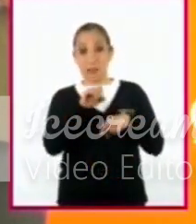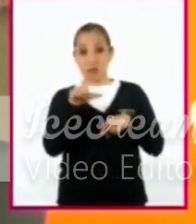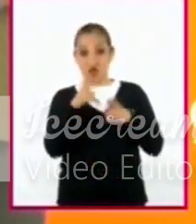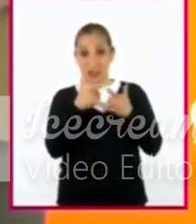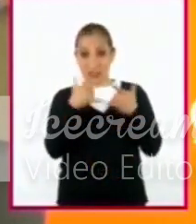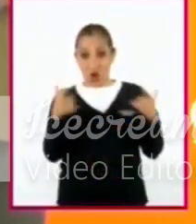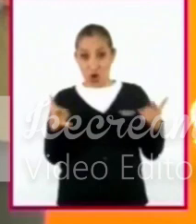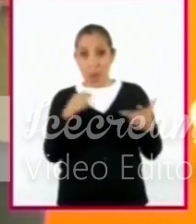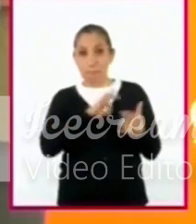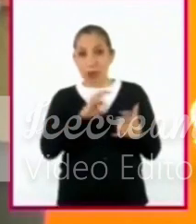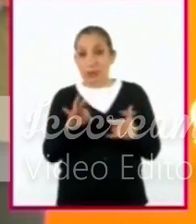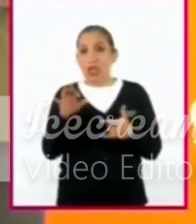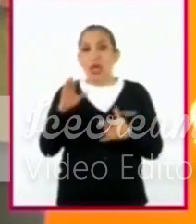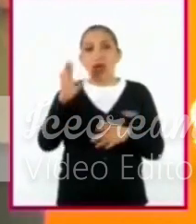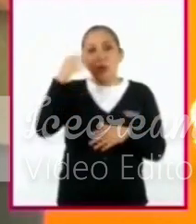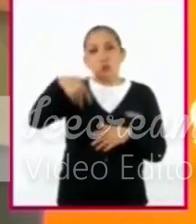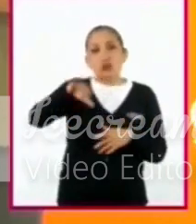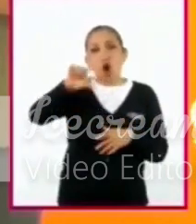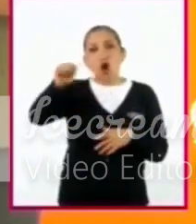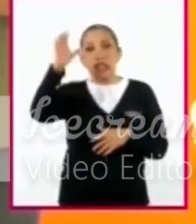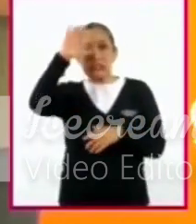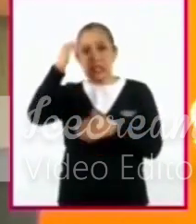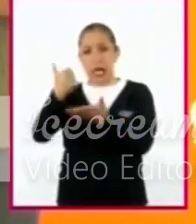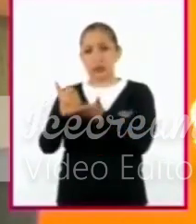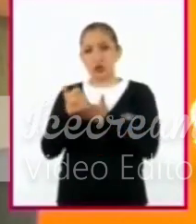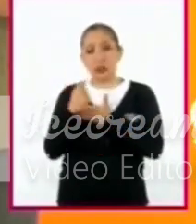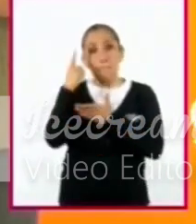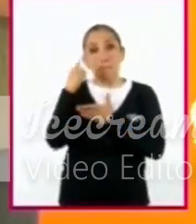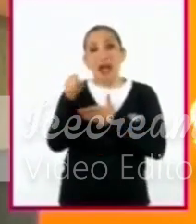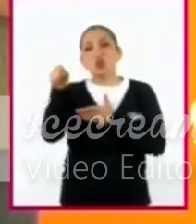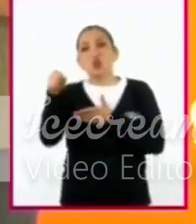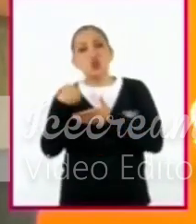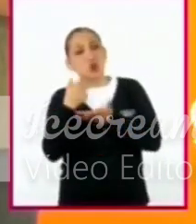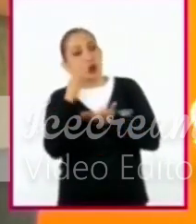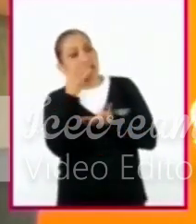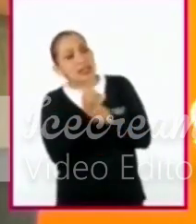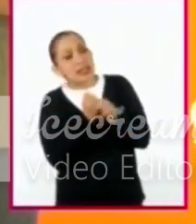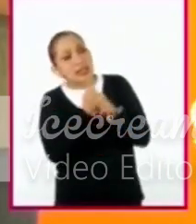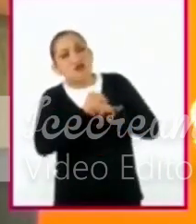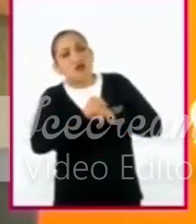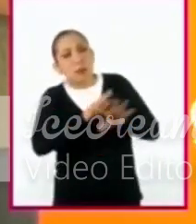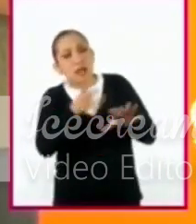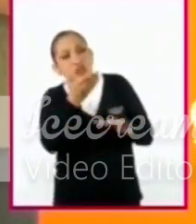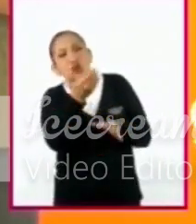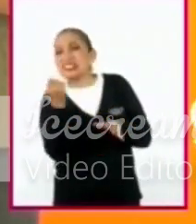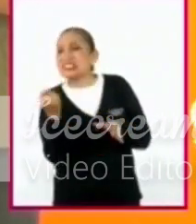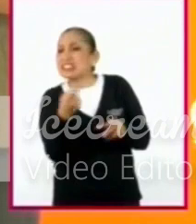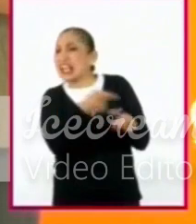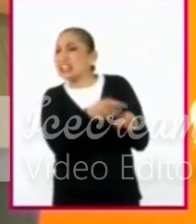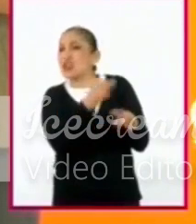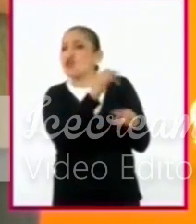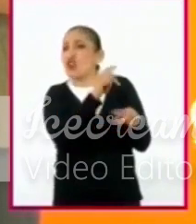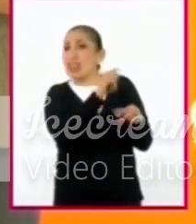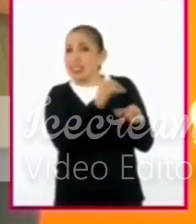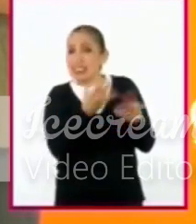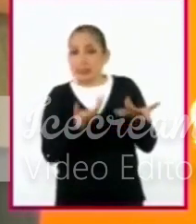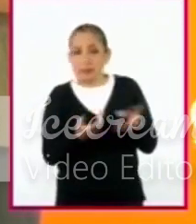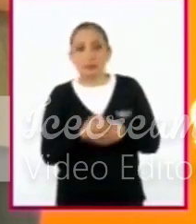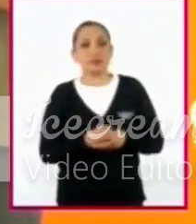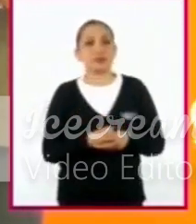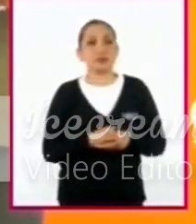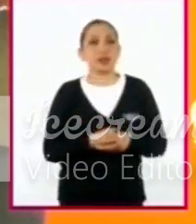apoyarse en otras ciencias que le ayudan a interpretar la información que le proporcionan las fuentes que estudia.